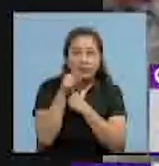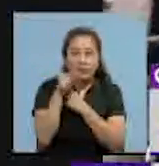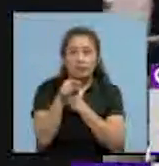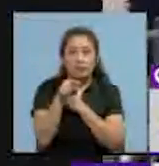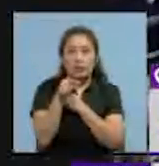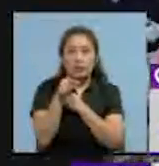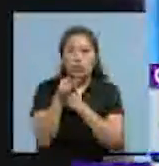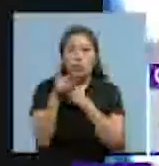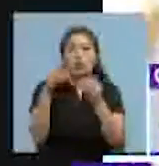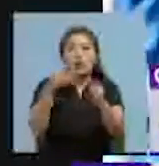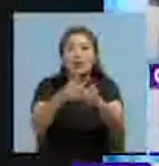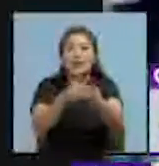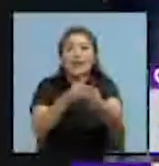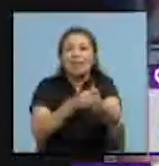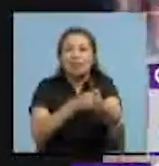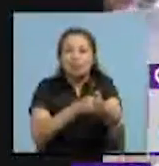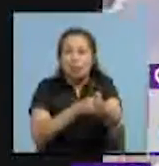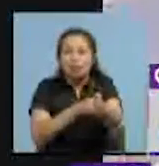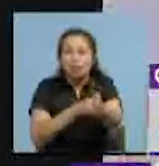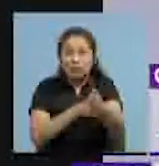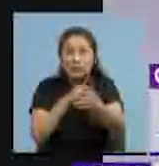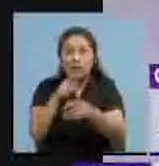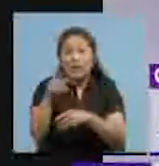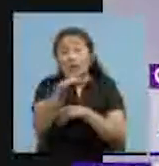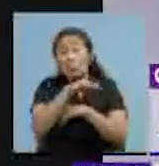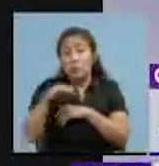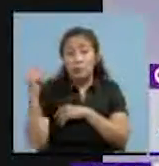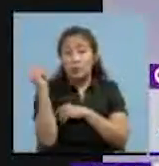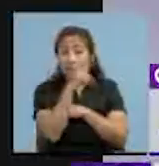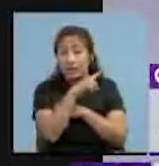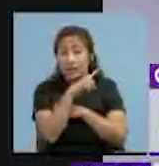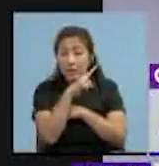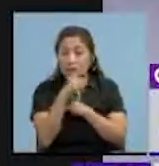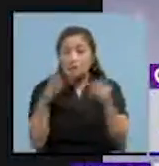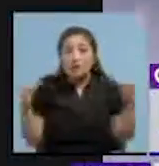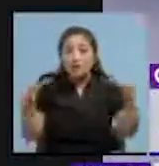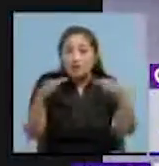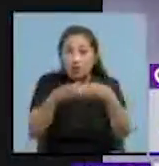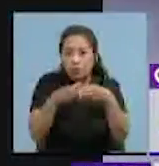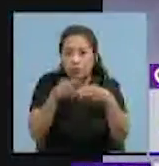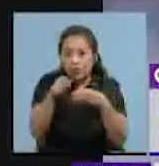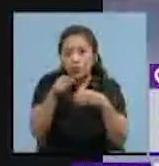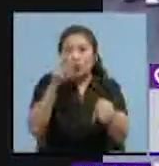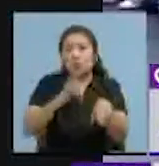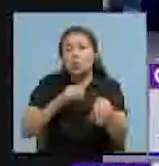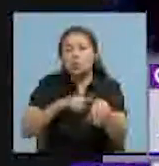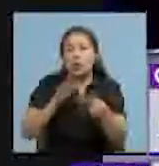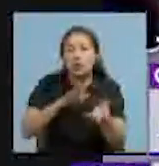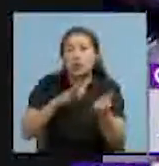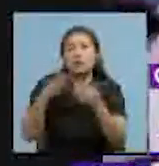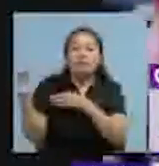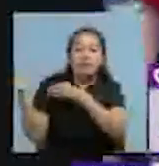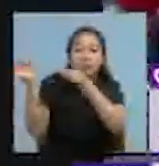la estación Solzhenitsyn, así se llama, el lugar donde nos estamos juntando. Dentro de un rato van a comenzar a